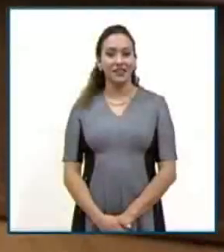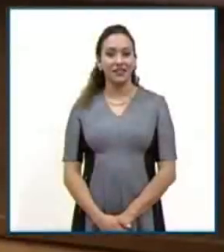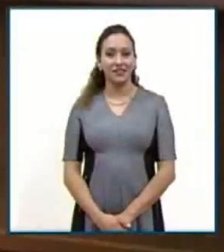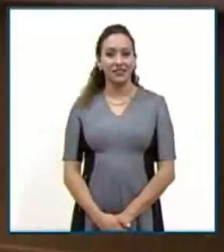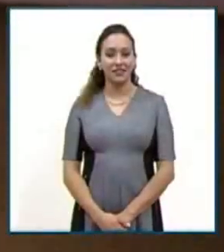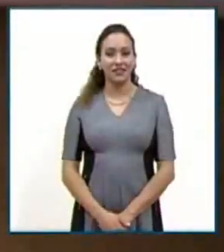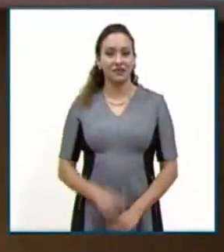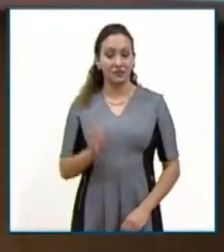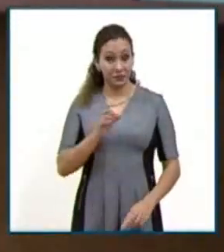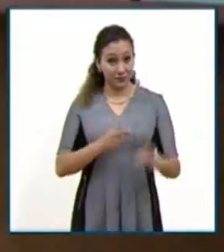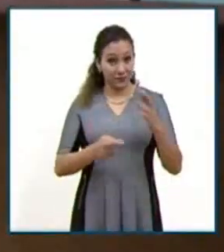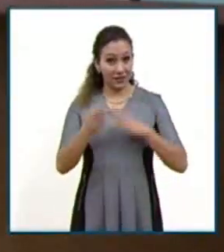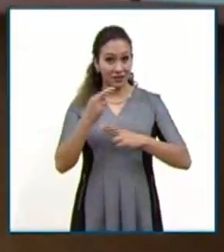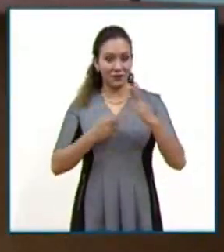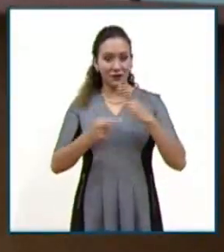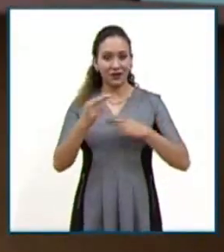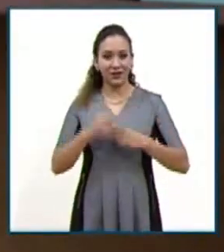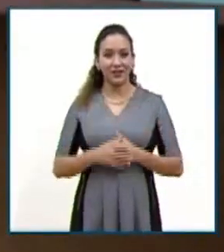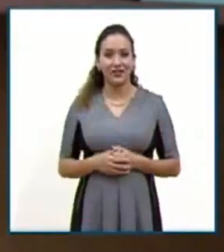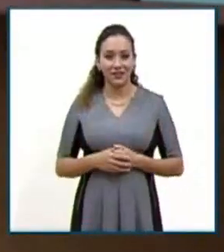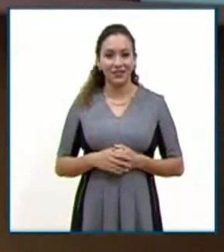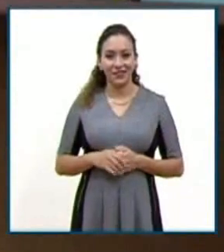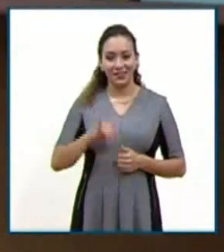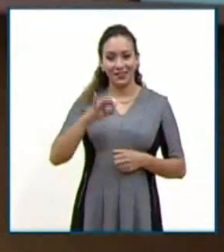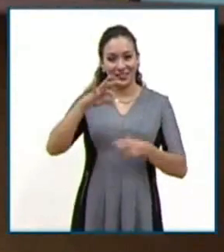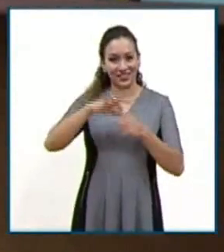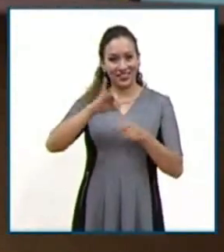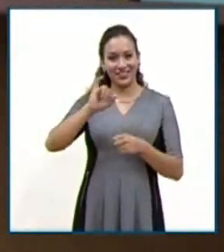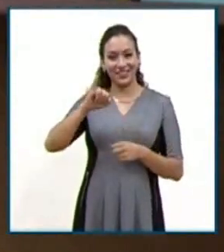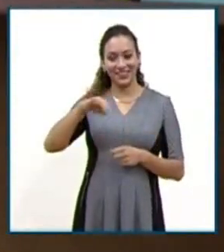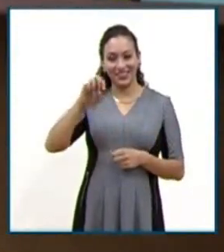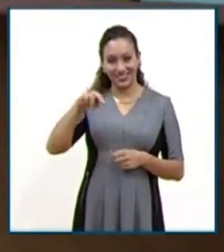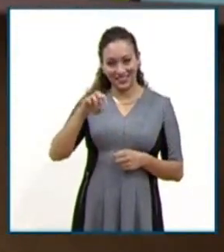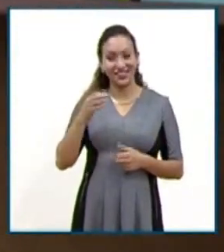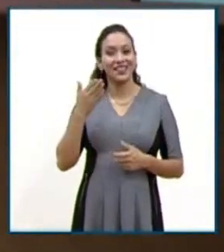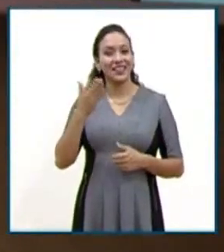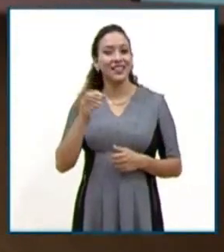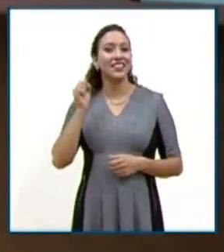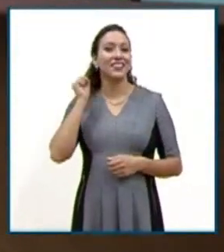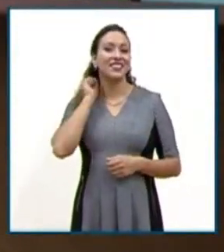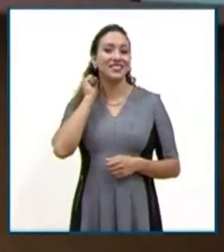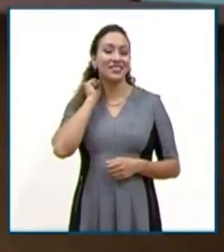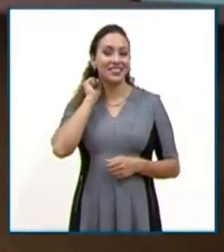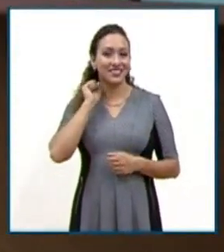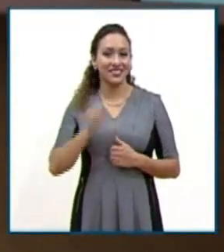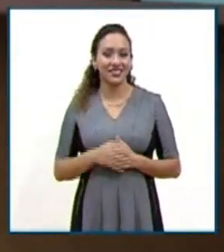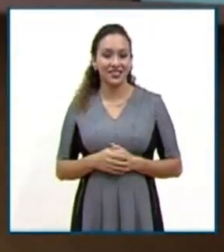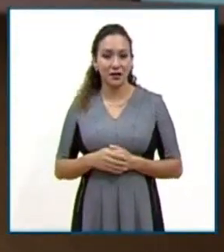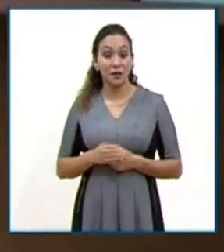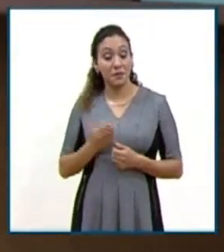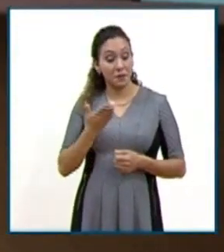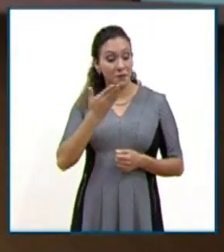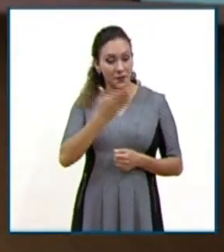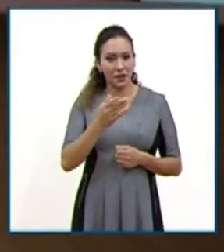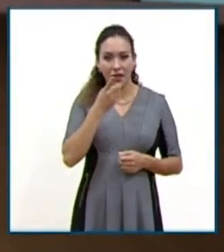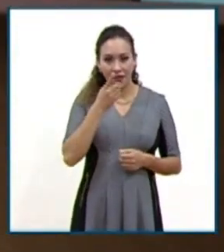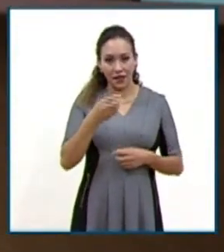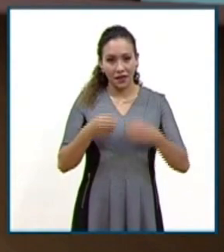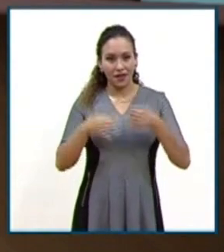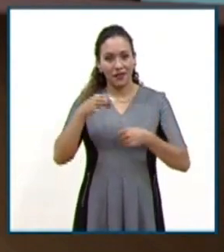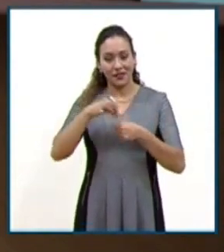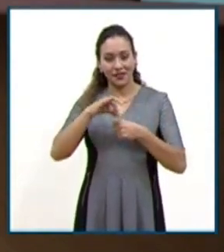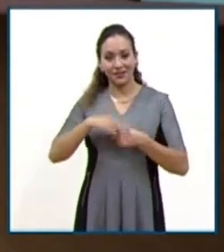responsabilidad para impartir justicia, siempre protegiendo los derechos humanos de las personas con igualdad. Ser juez federal es la materialización